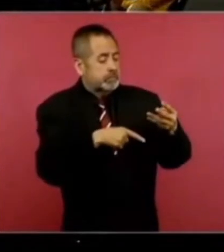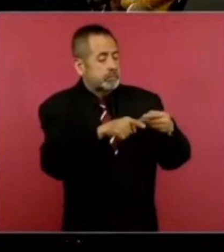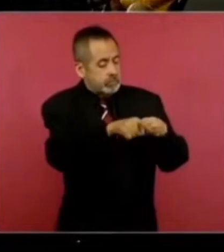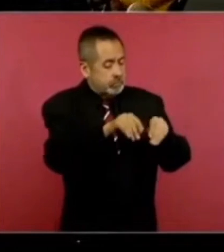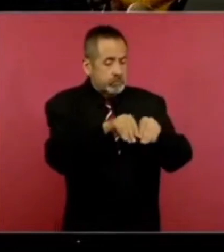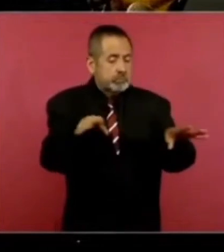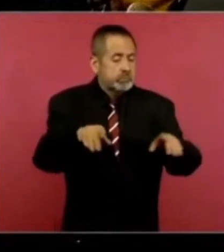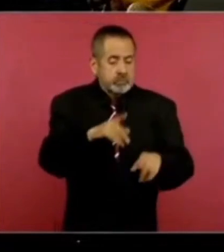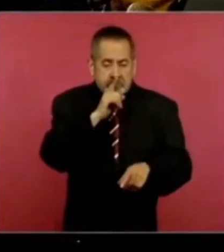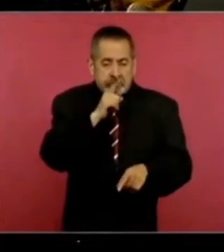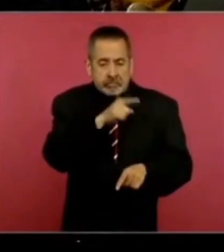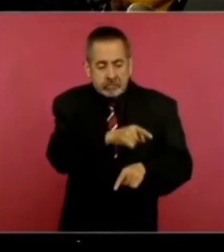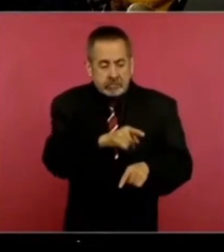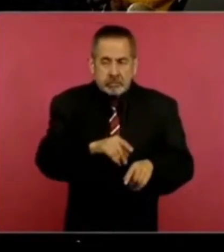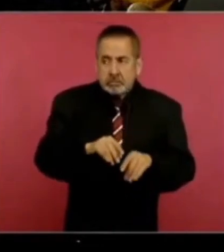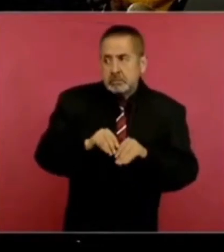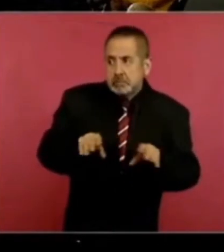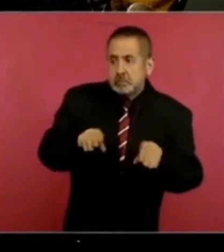absoluto.